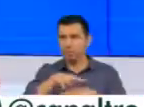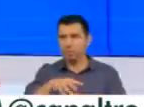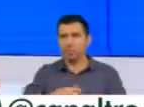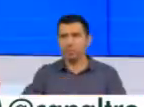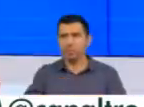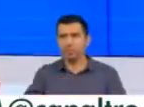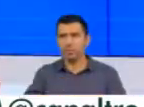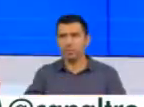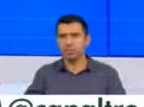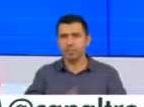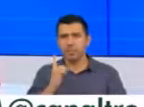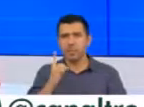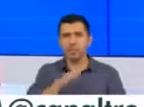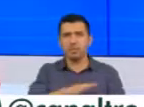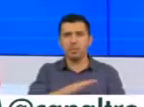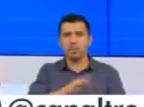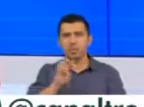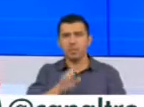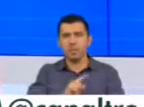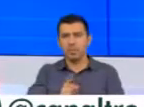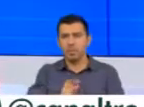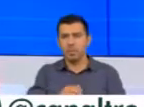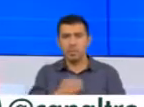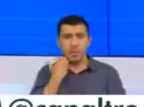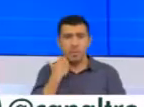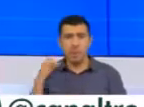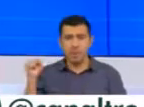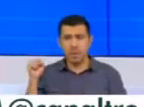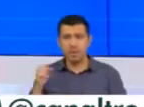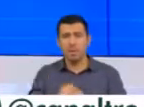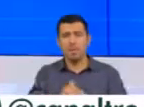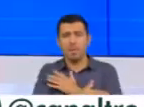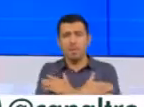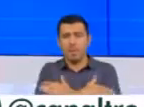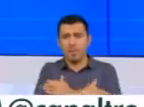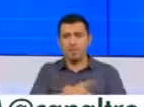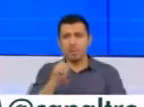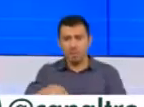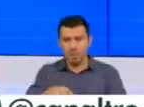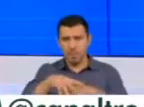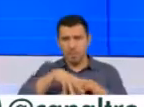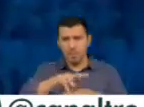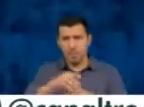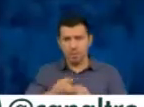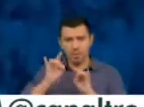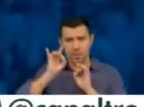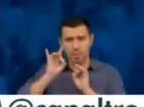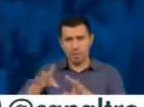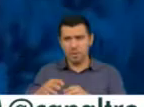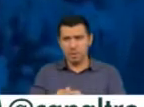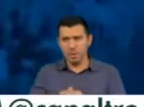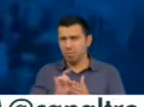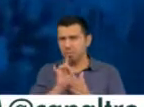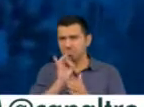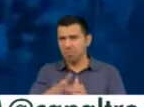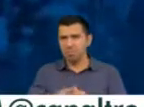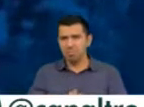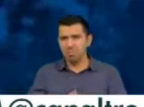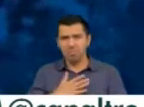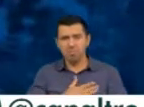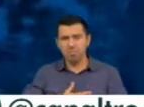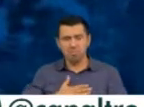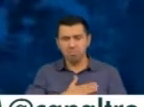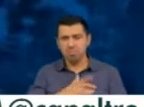una de la tarde 9 minutos ocaña y Pamplona también se suman a estas marchas en rechazo a la circulación de supuestas cartillas de